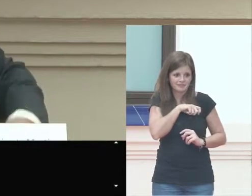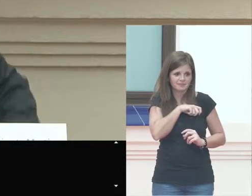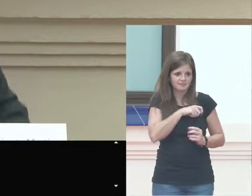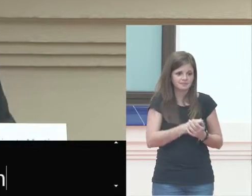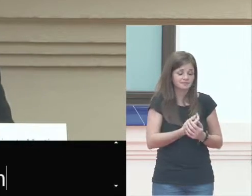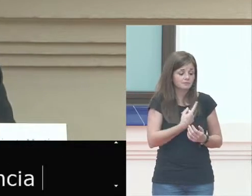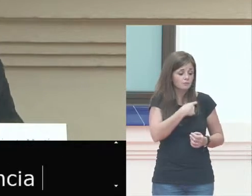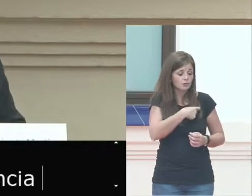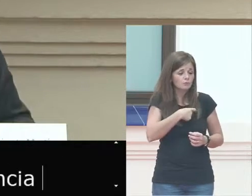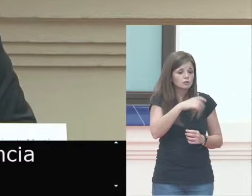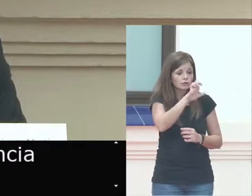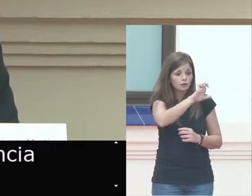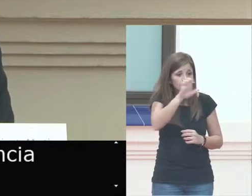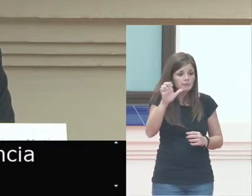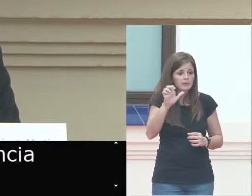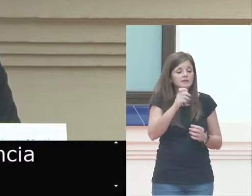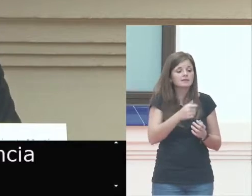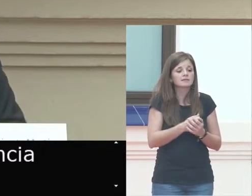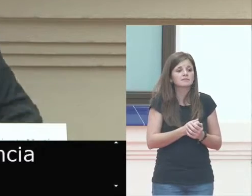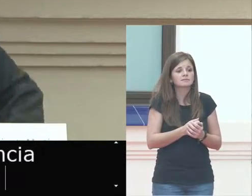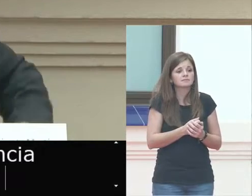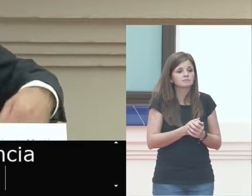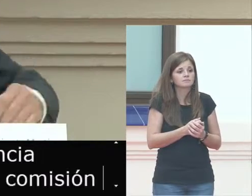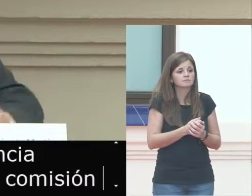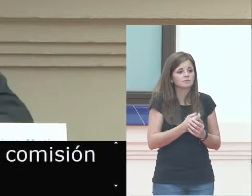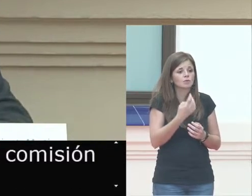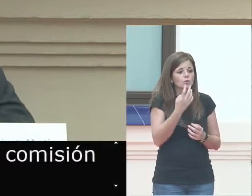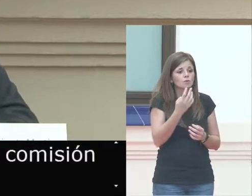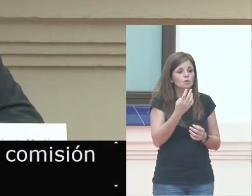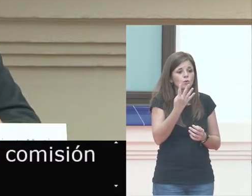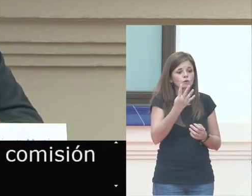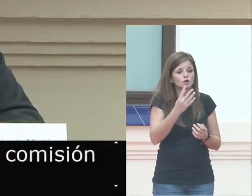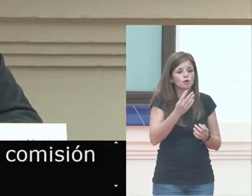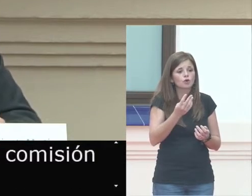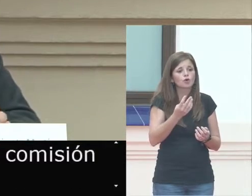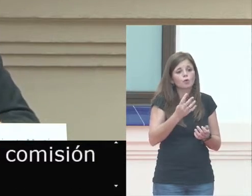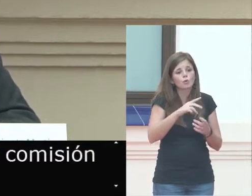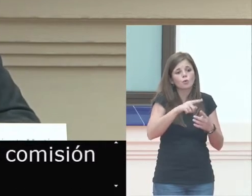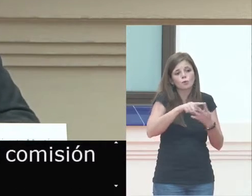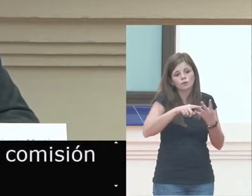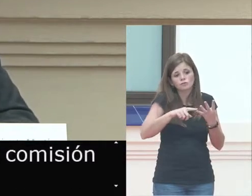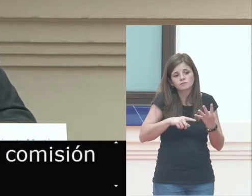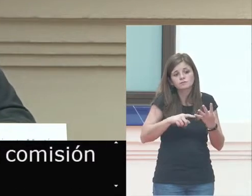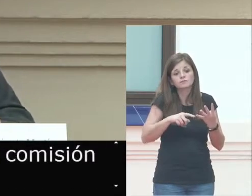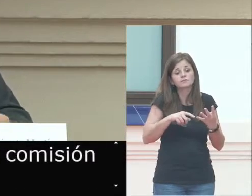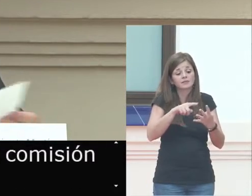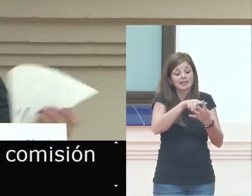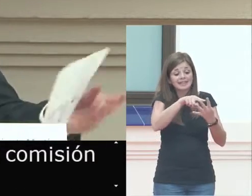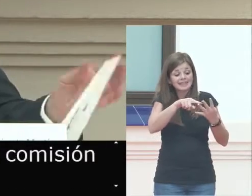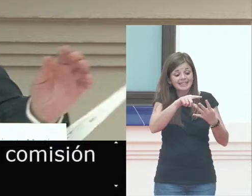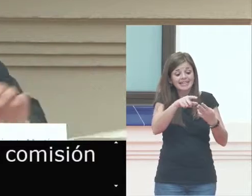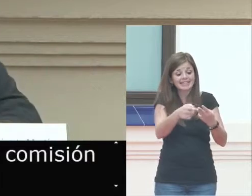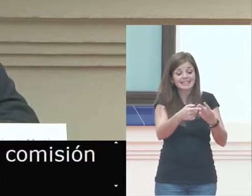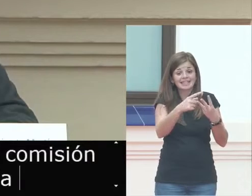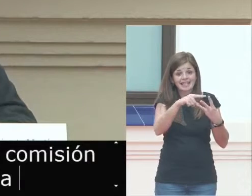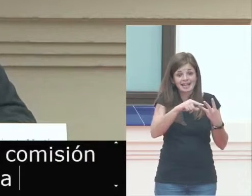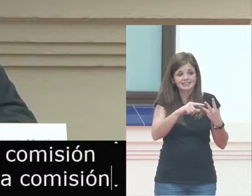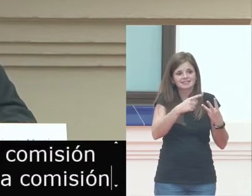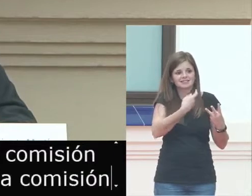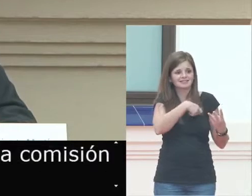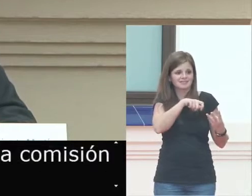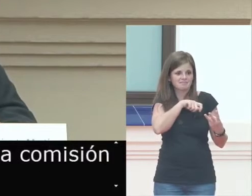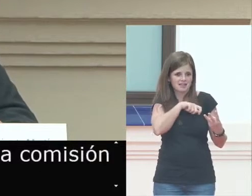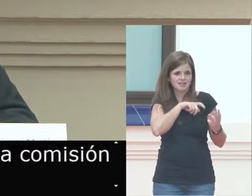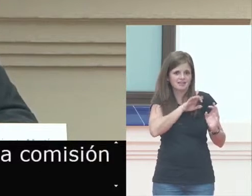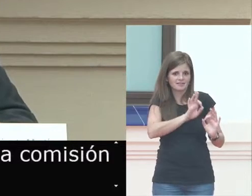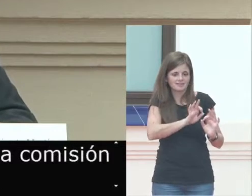desde la Comisión Europea, que de los 4 oficiales de la Comisión Europea que participaron en el proyecto más directamente, 3 de ellos son españoles.